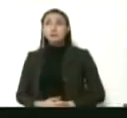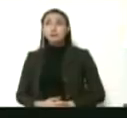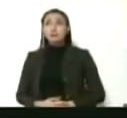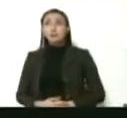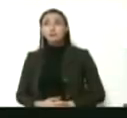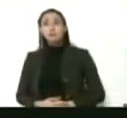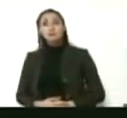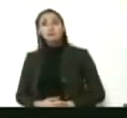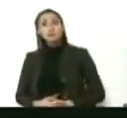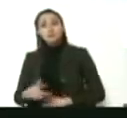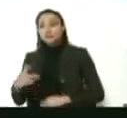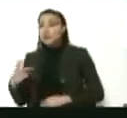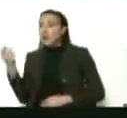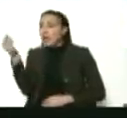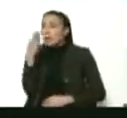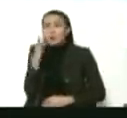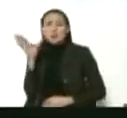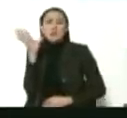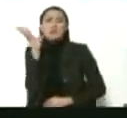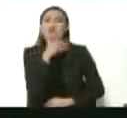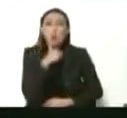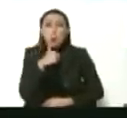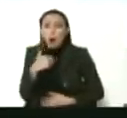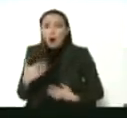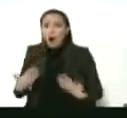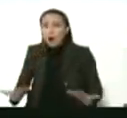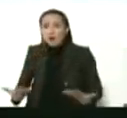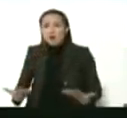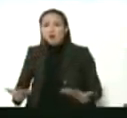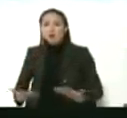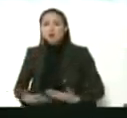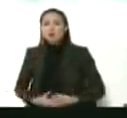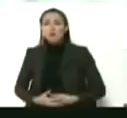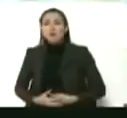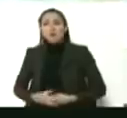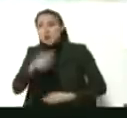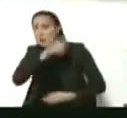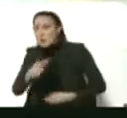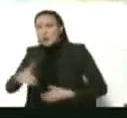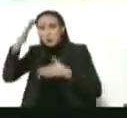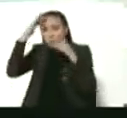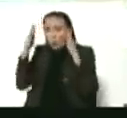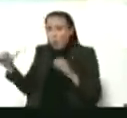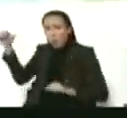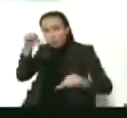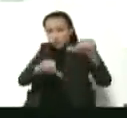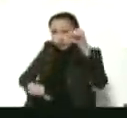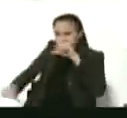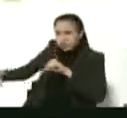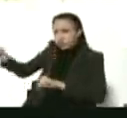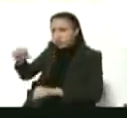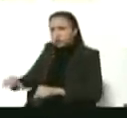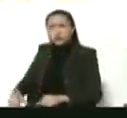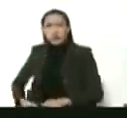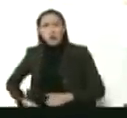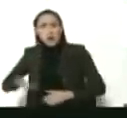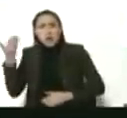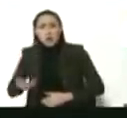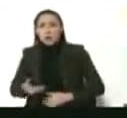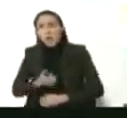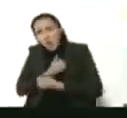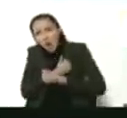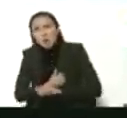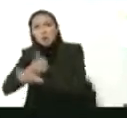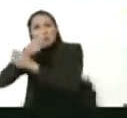de tratamientos efectivos. La ausencia de protocolos científicos del más alto nivel. Y la ausencia de amor por